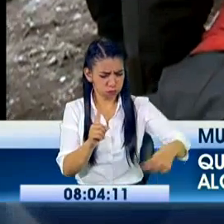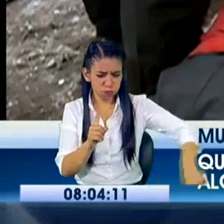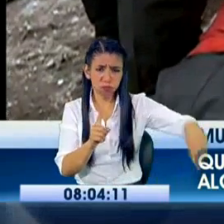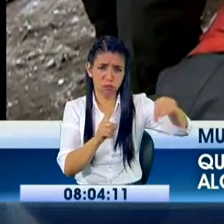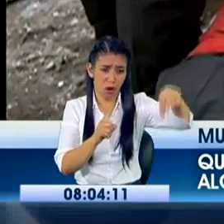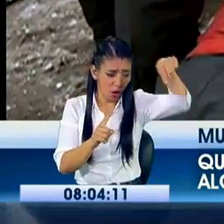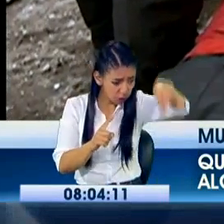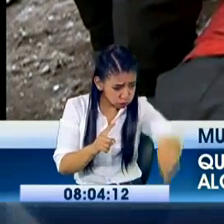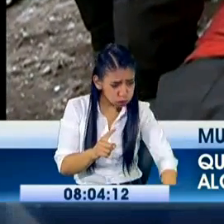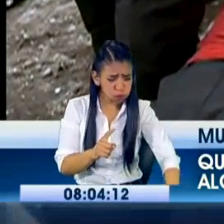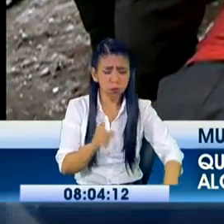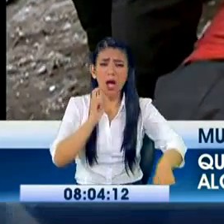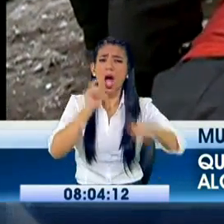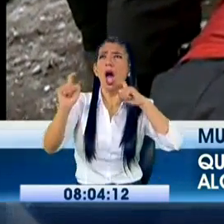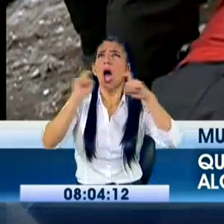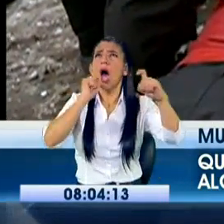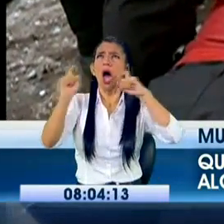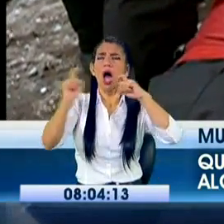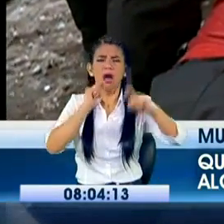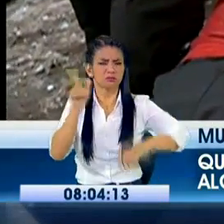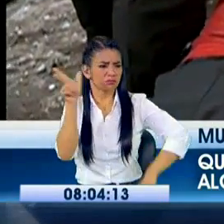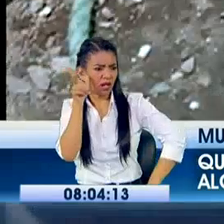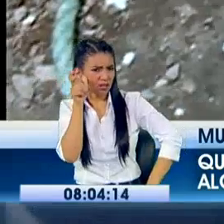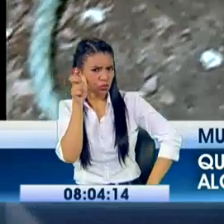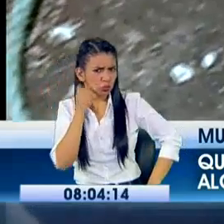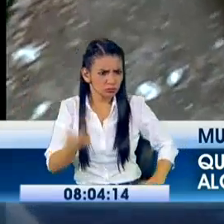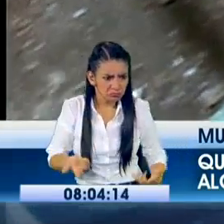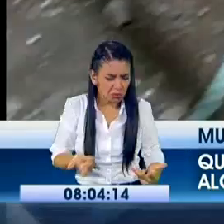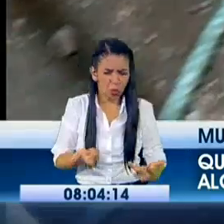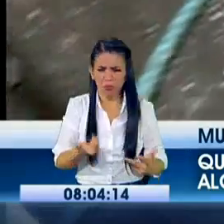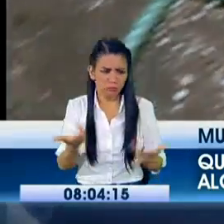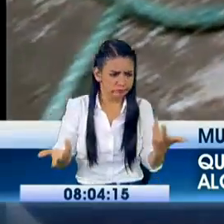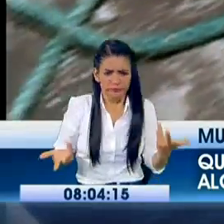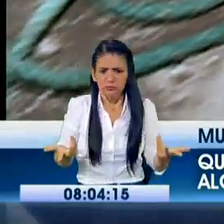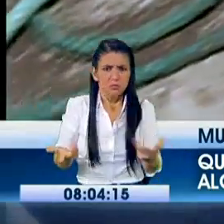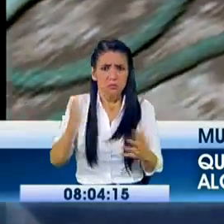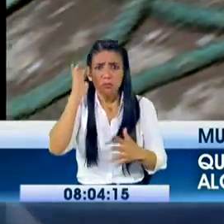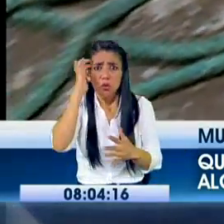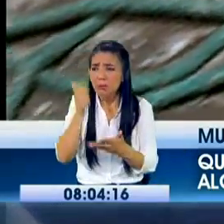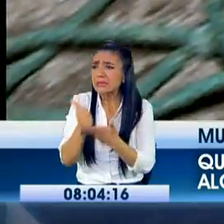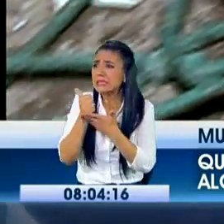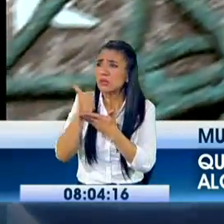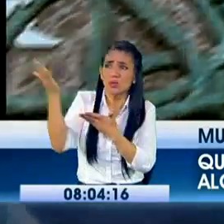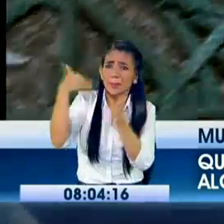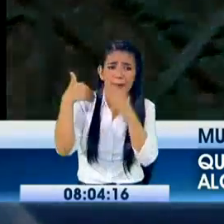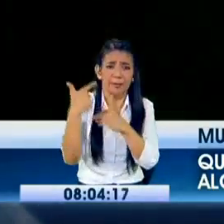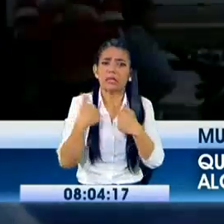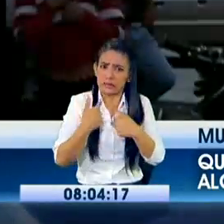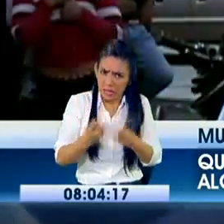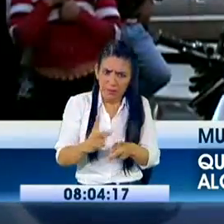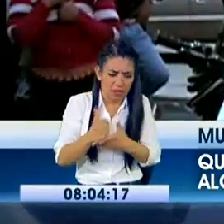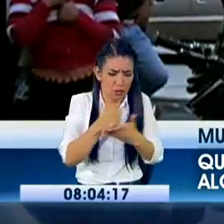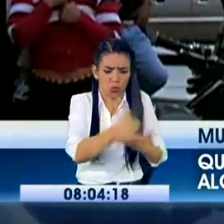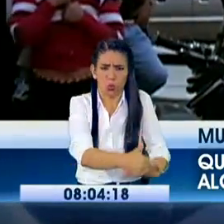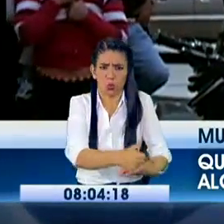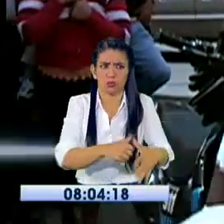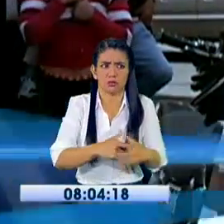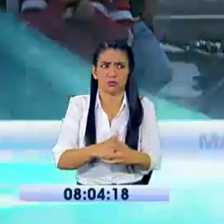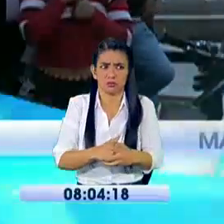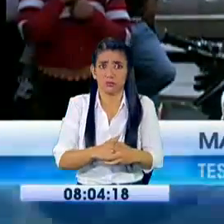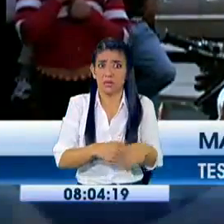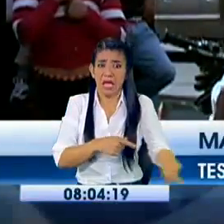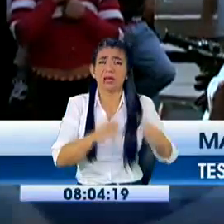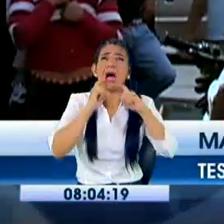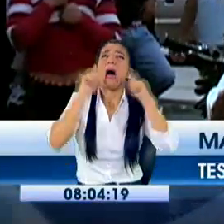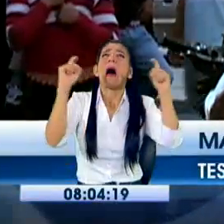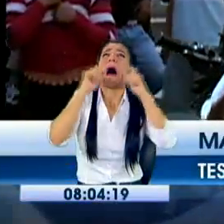provenían del interior de una alcantarilla. Sin pensar dos veces, buscó cómo ayudar. A la labor se sumaron más personas. Auxilio, auxilio, que se mueren, que se